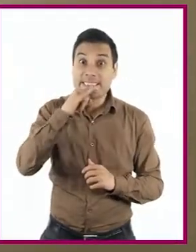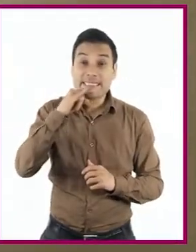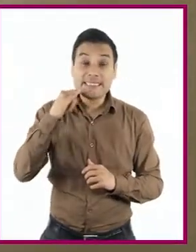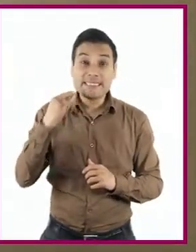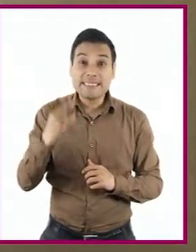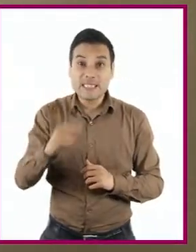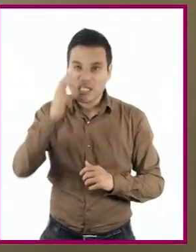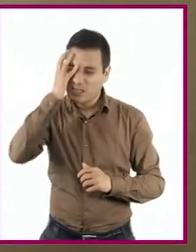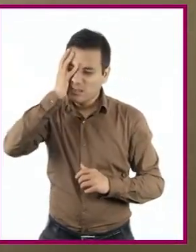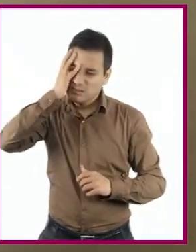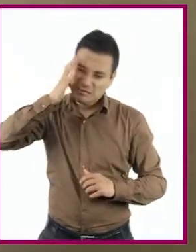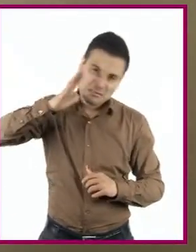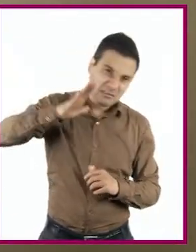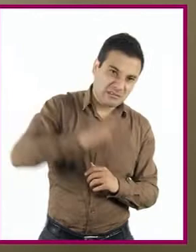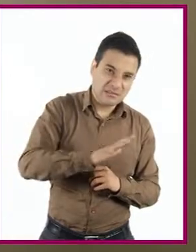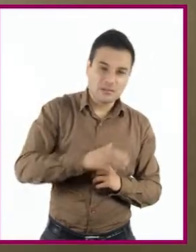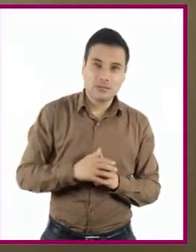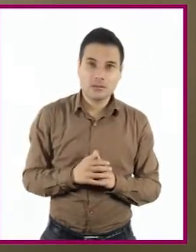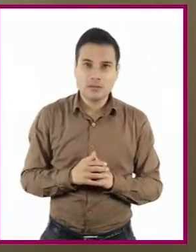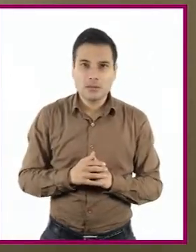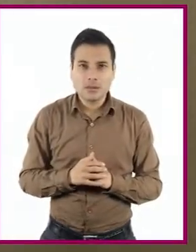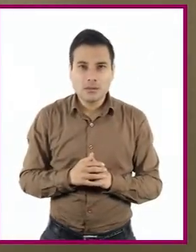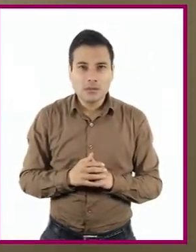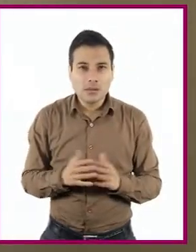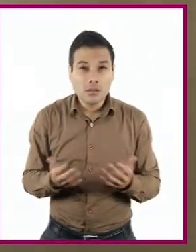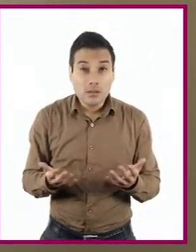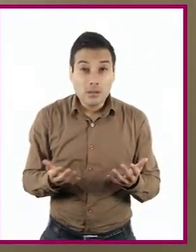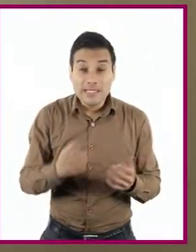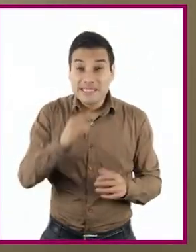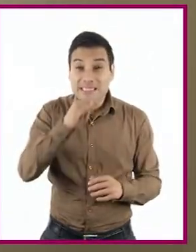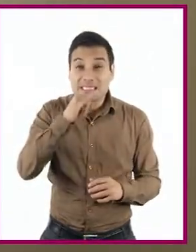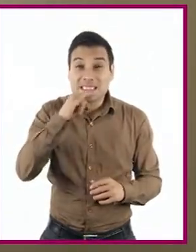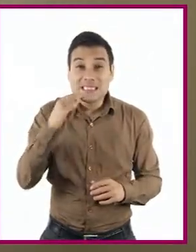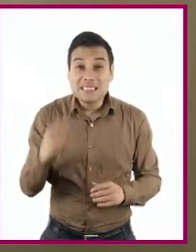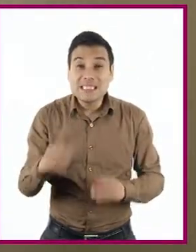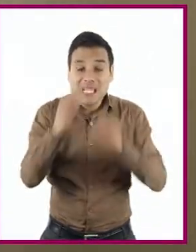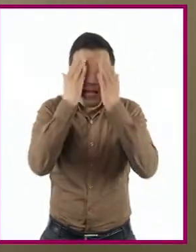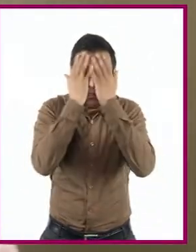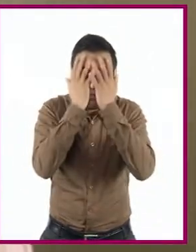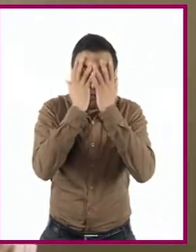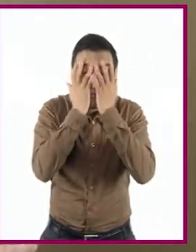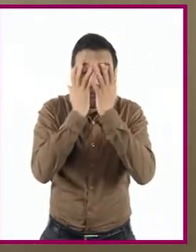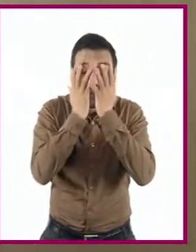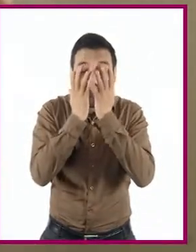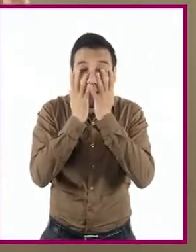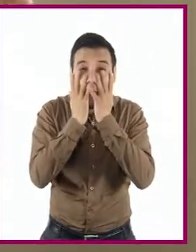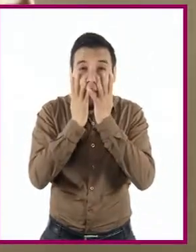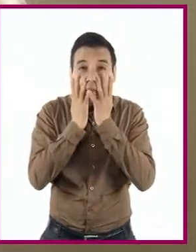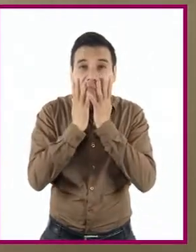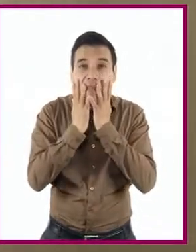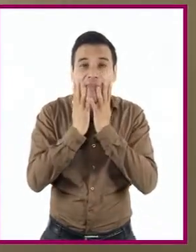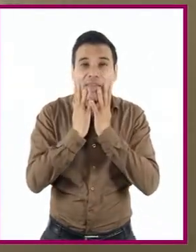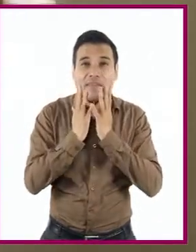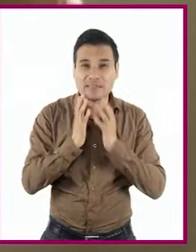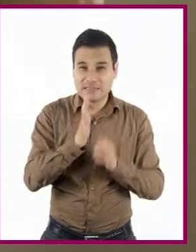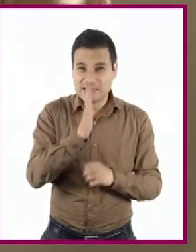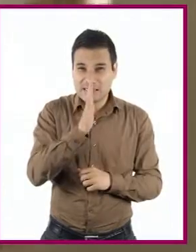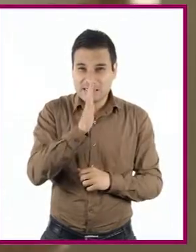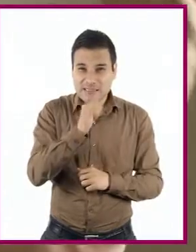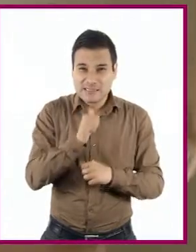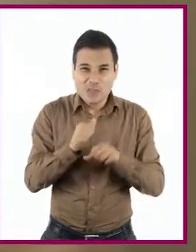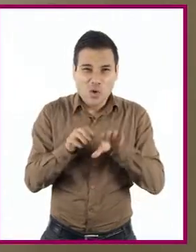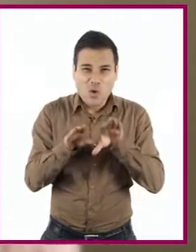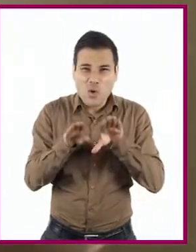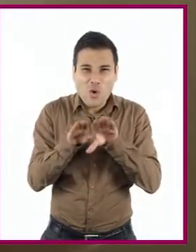Pucuja tenía salsa de chile en los ojos, en la nariz, en la garganta. Y le